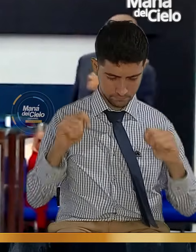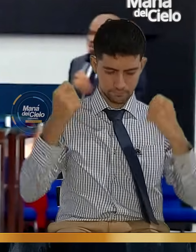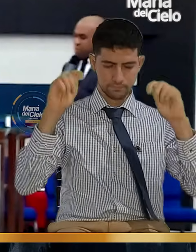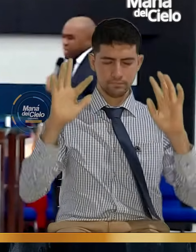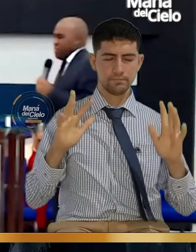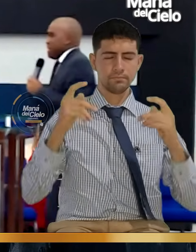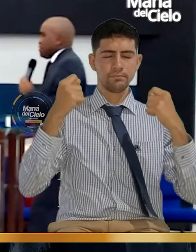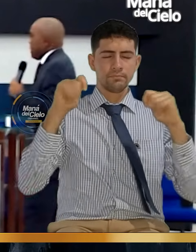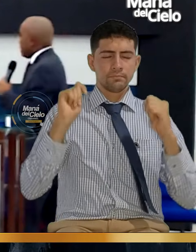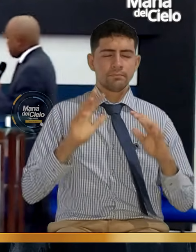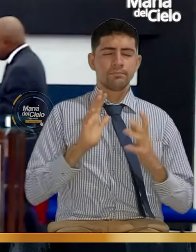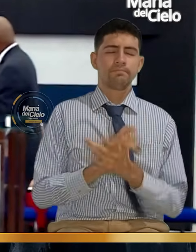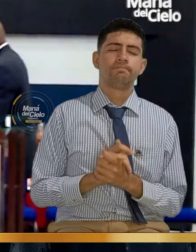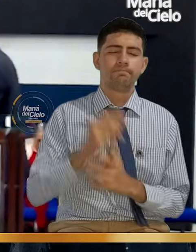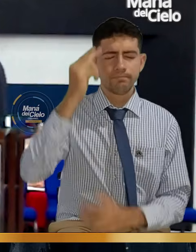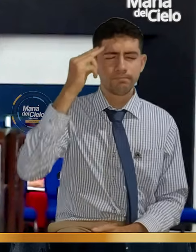Póngamela ahí porque estoy terminando ya.